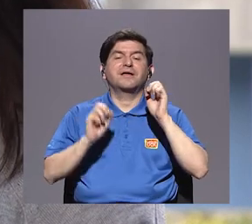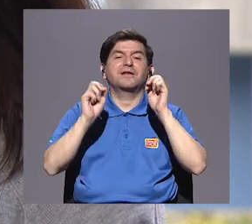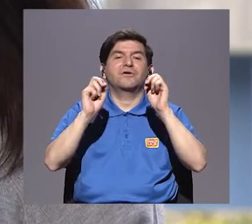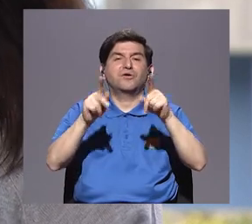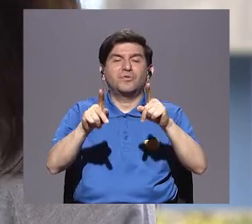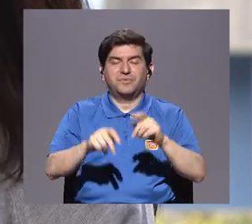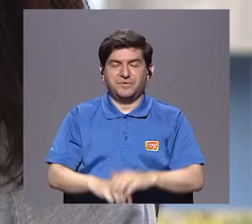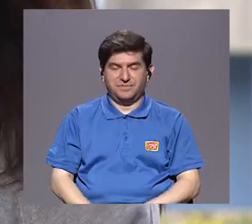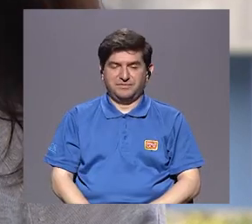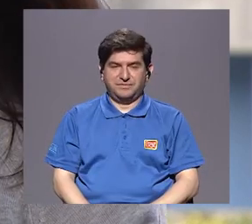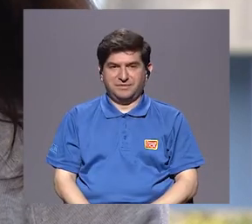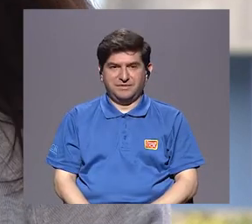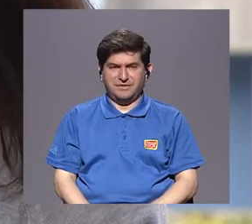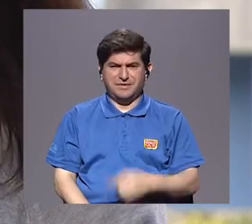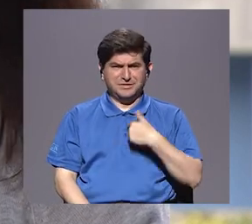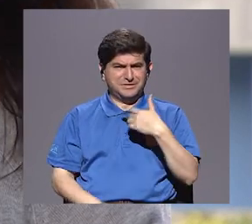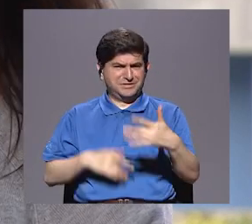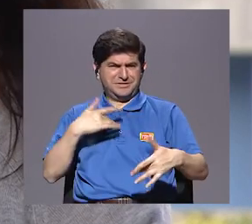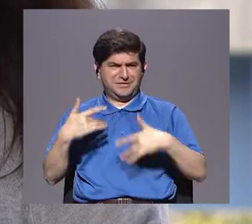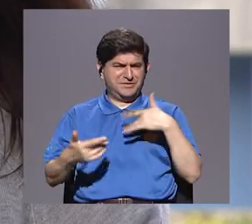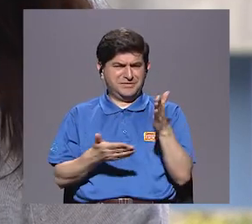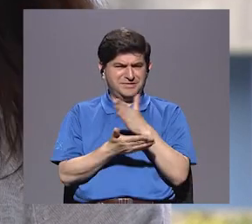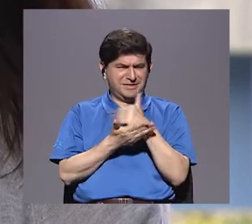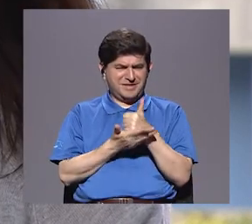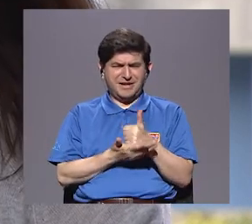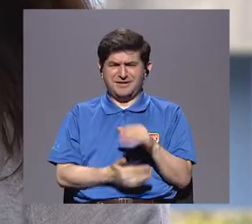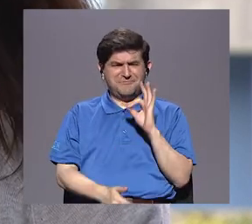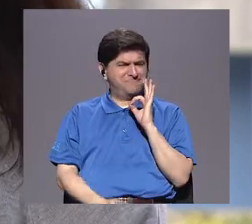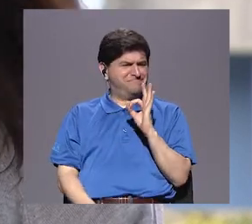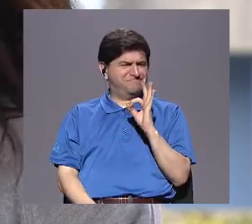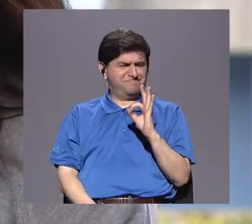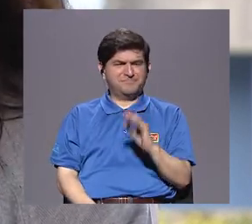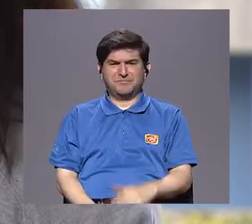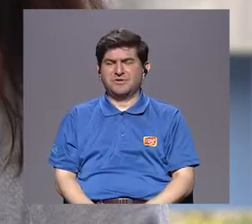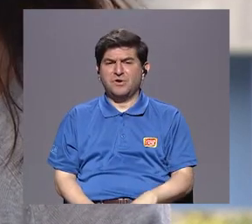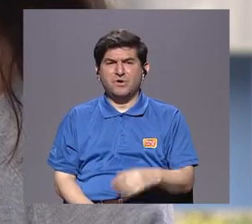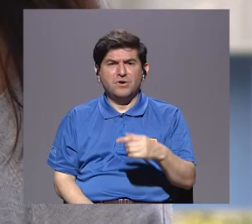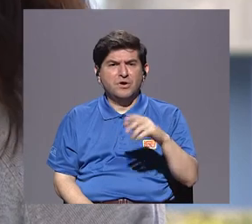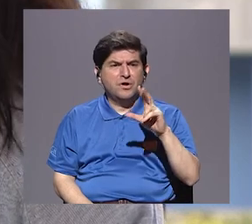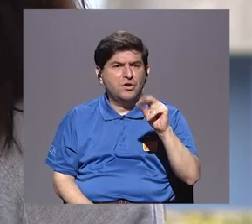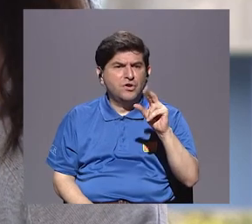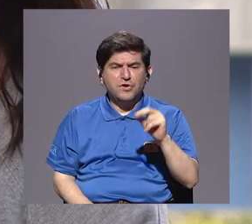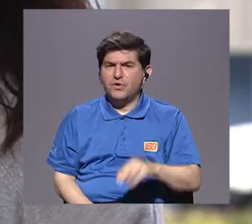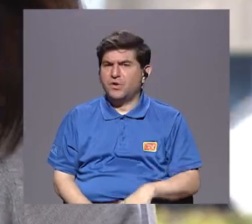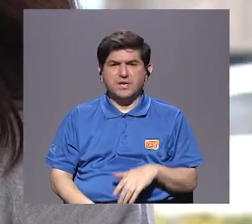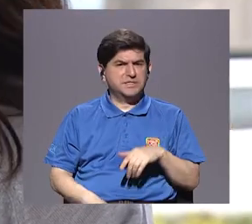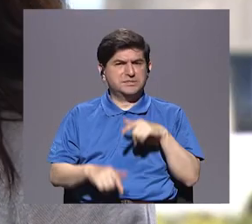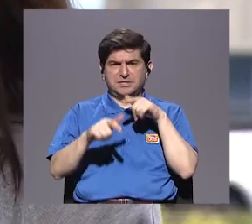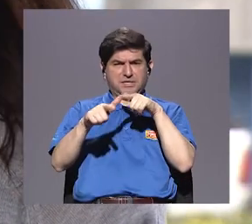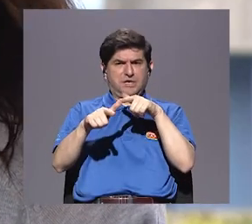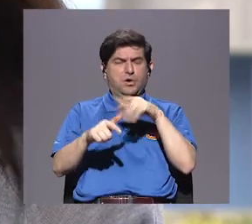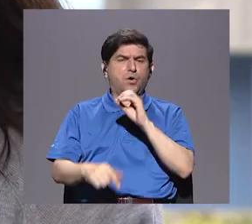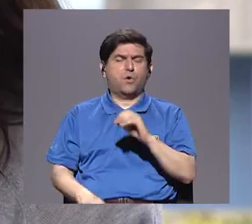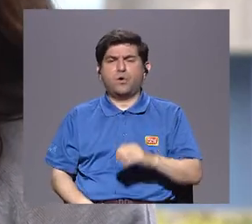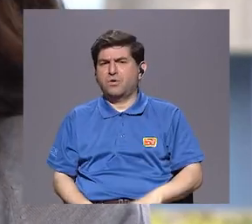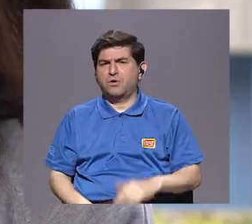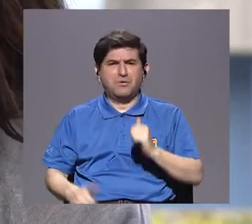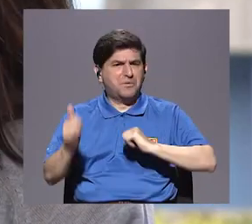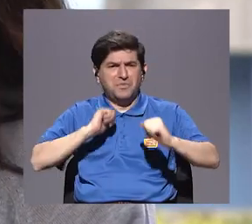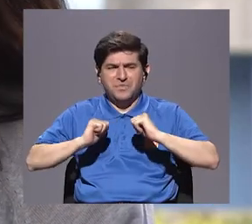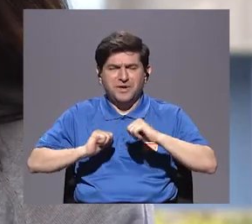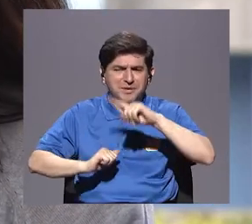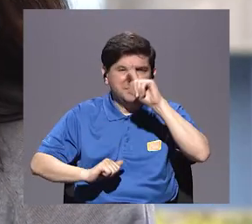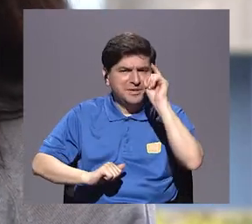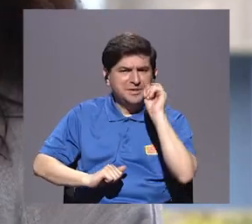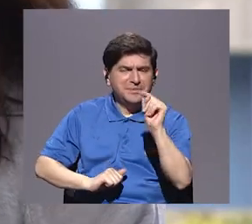posibilidad. Pues si uno siente que hay algo que no está bien, no es ser exagerado ni ser dramático hacer